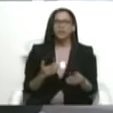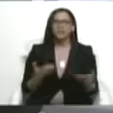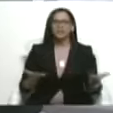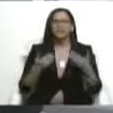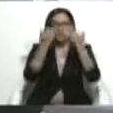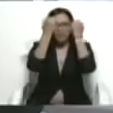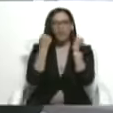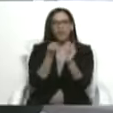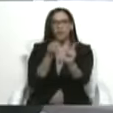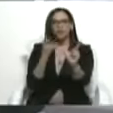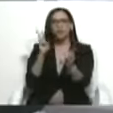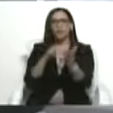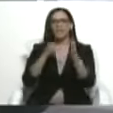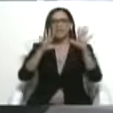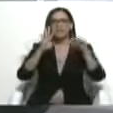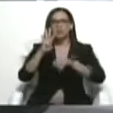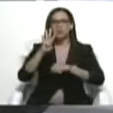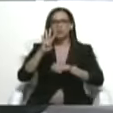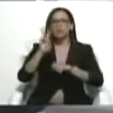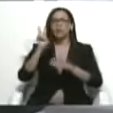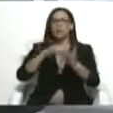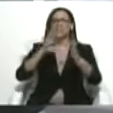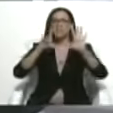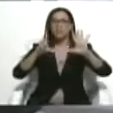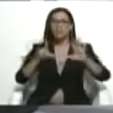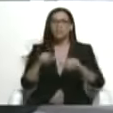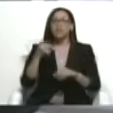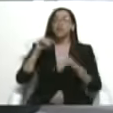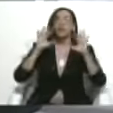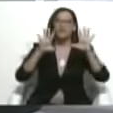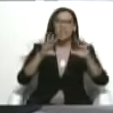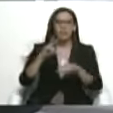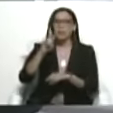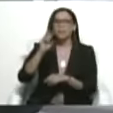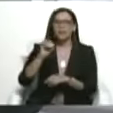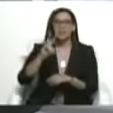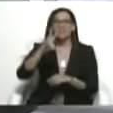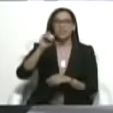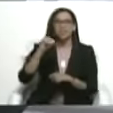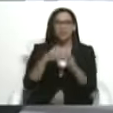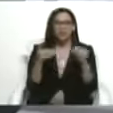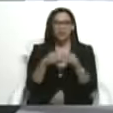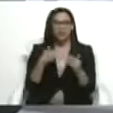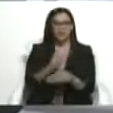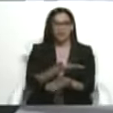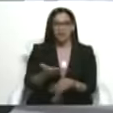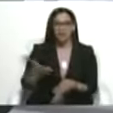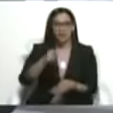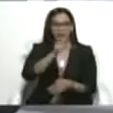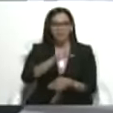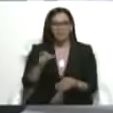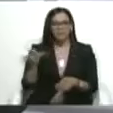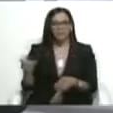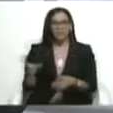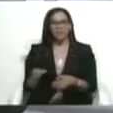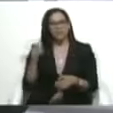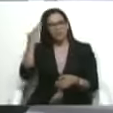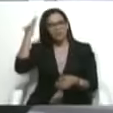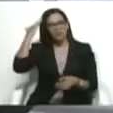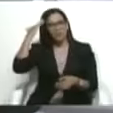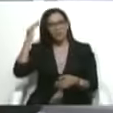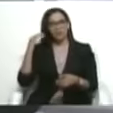guarimbas el 2014-2017. Con 10, con 20, con 30 dólares le daban a personas que ellos